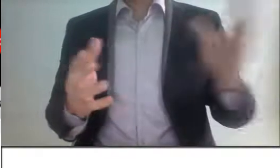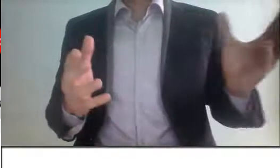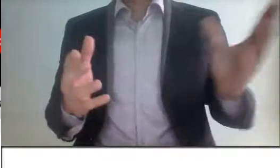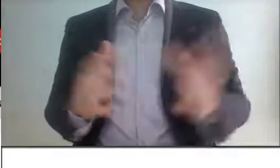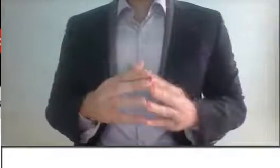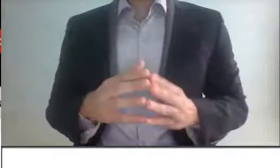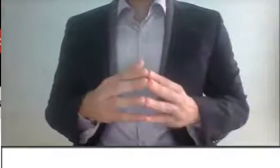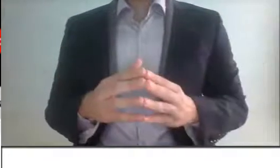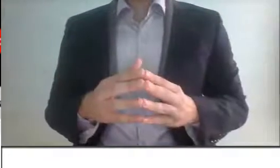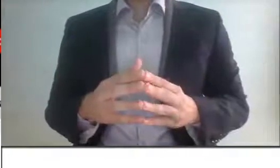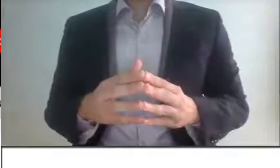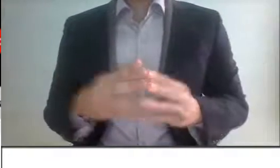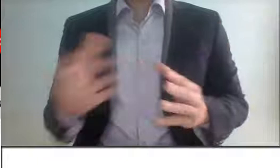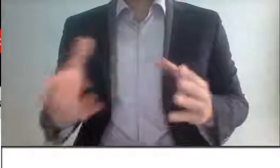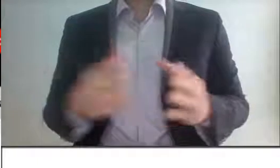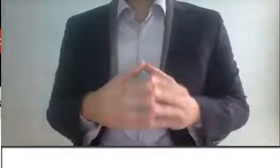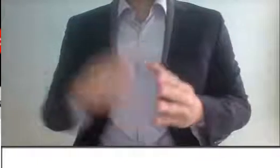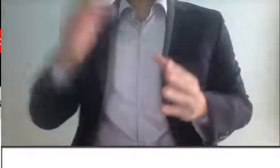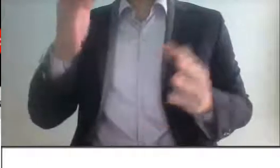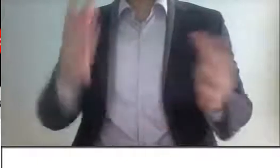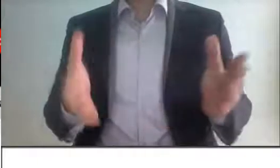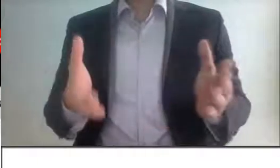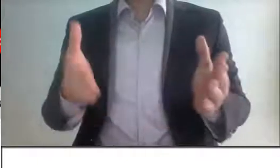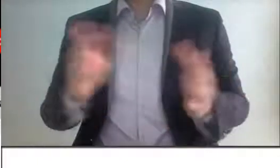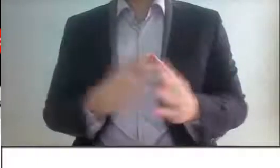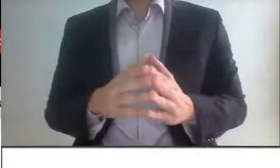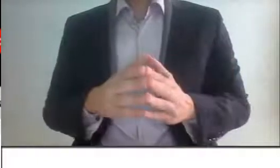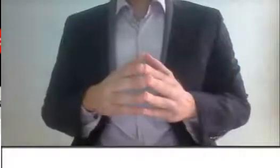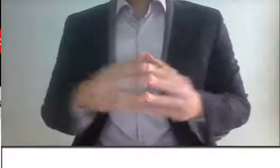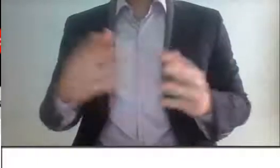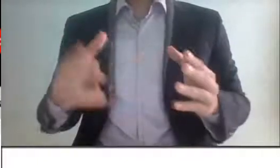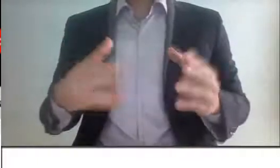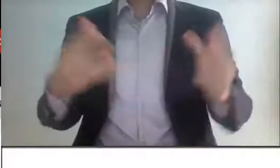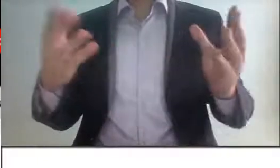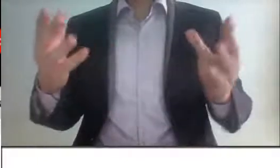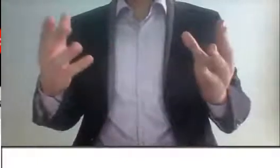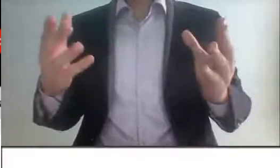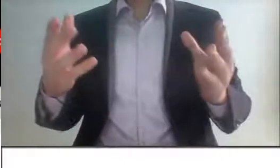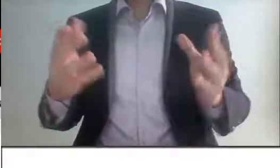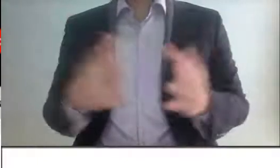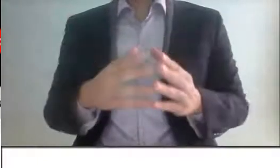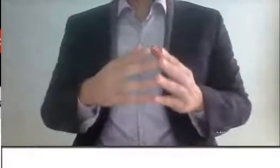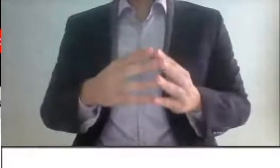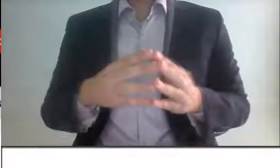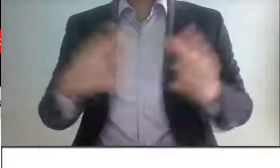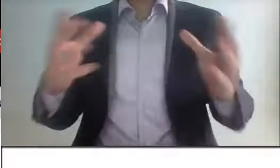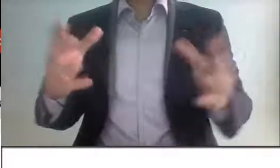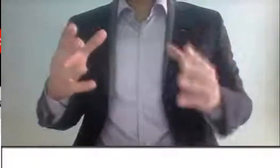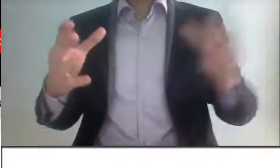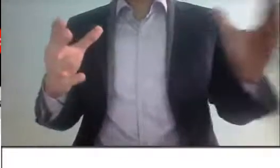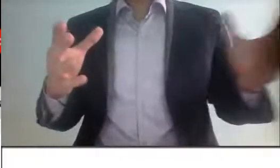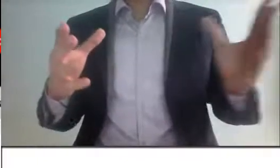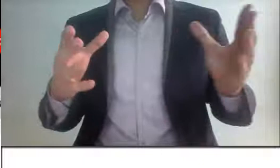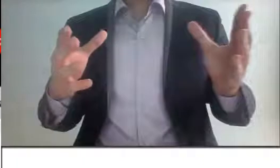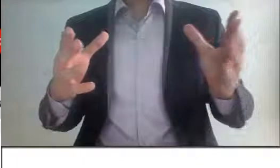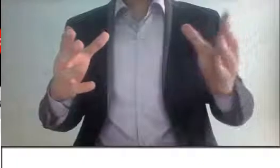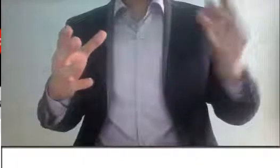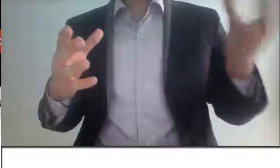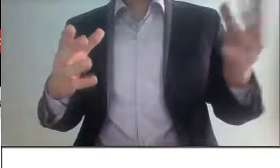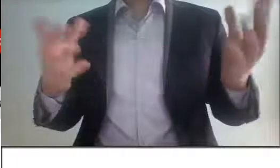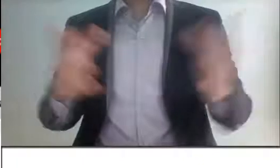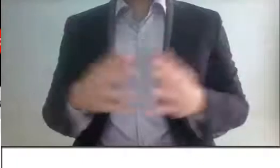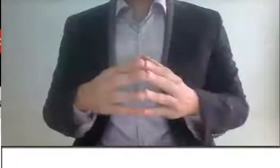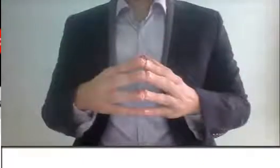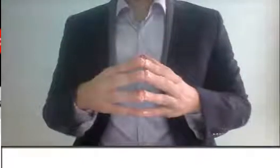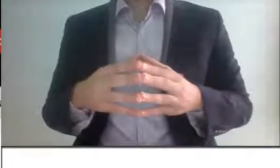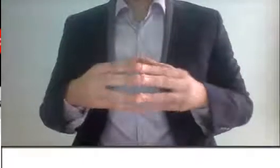de mercado y luego por desgracia, porque en el contrato está establecido, tenemos que reducir el valor de precio de mercado y pues tenemos que